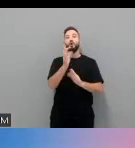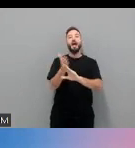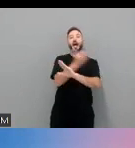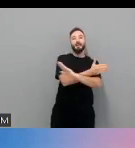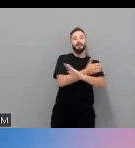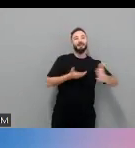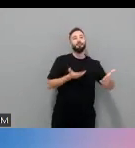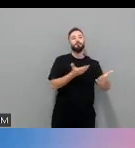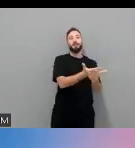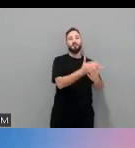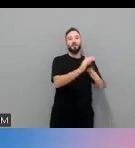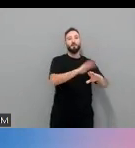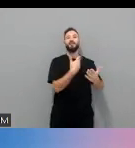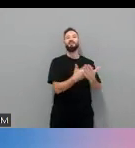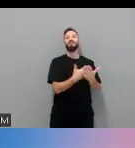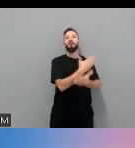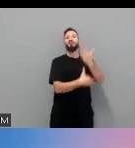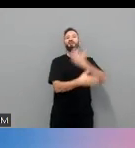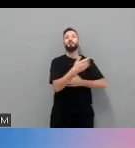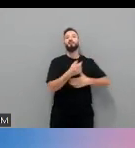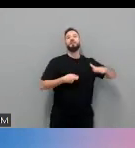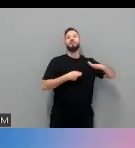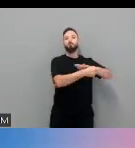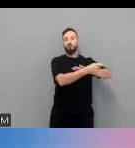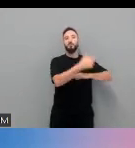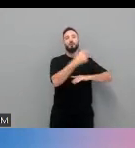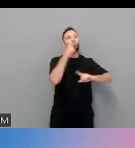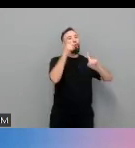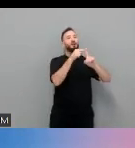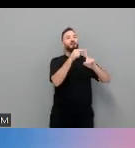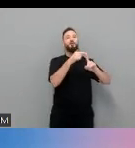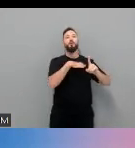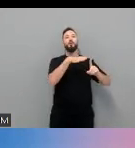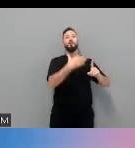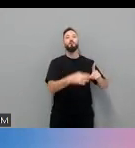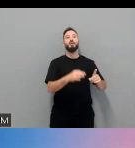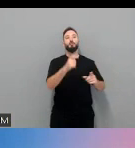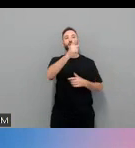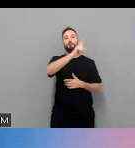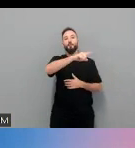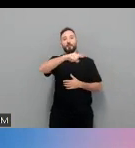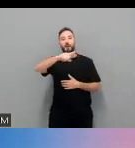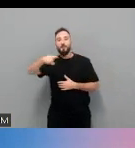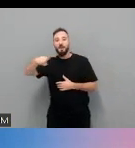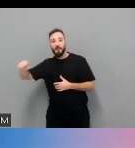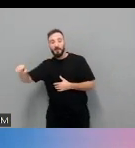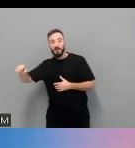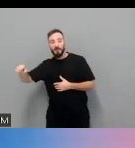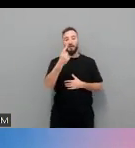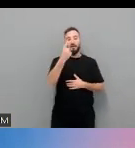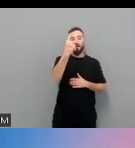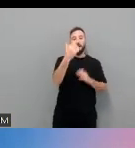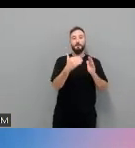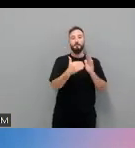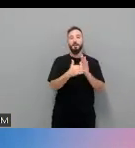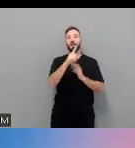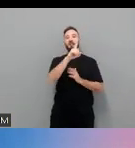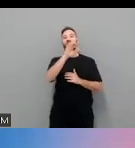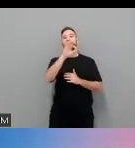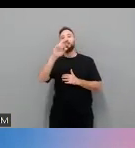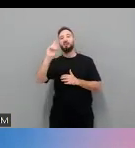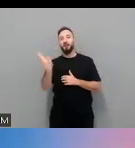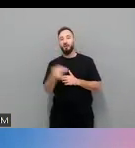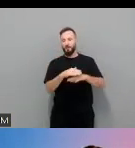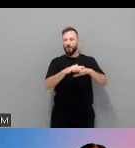previamente solicitar, aportando ese certificado de discapacidad, que podamos cobrar mensualmente 100 euros al mes,